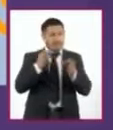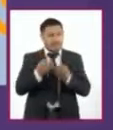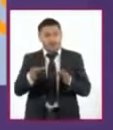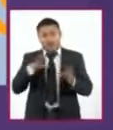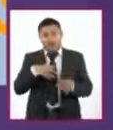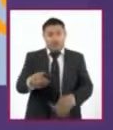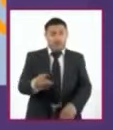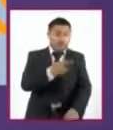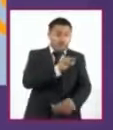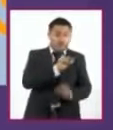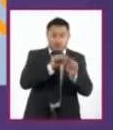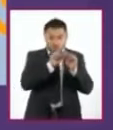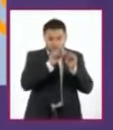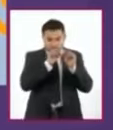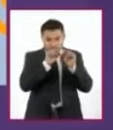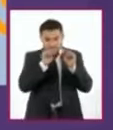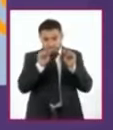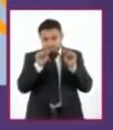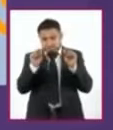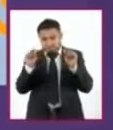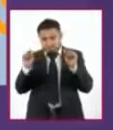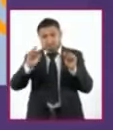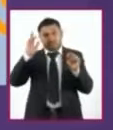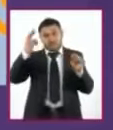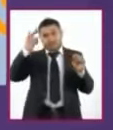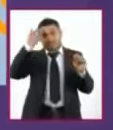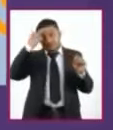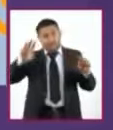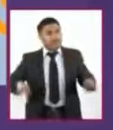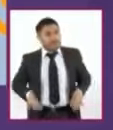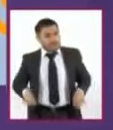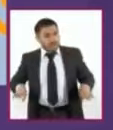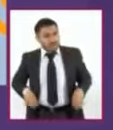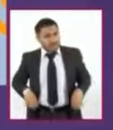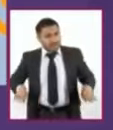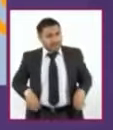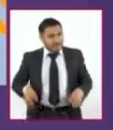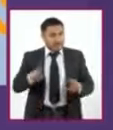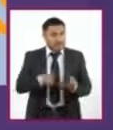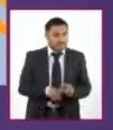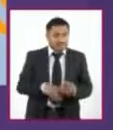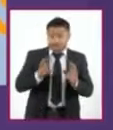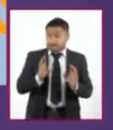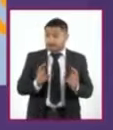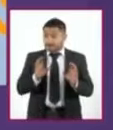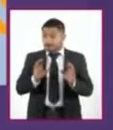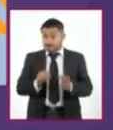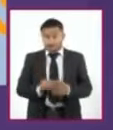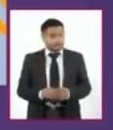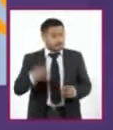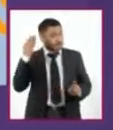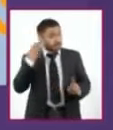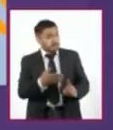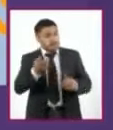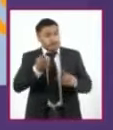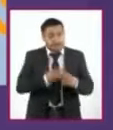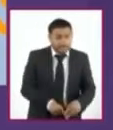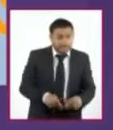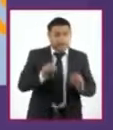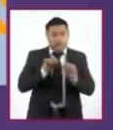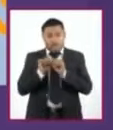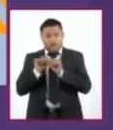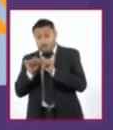su figura simétrica, tomando en cuenta las propiedades que se conservan. Para empezar a trazar la